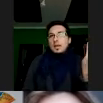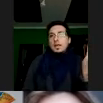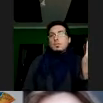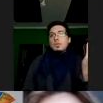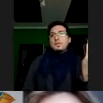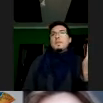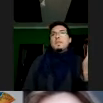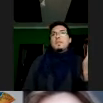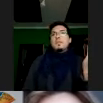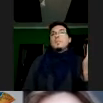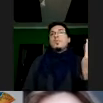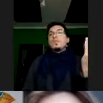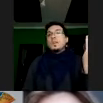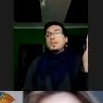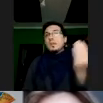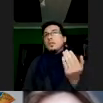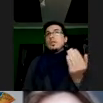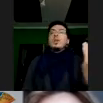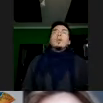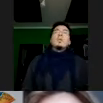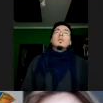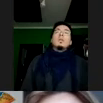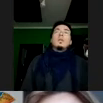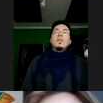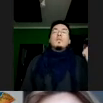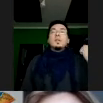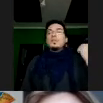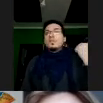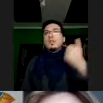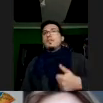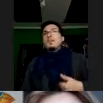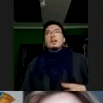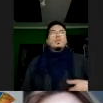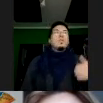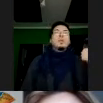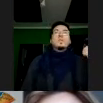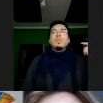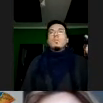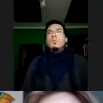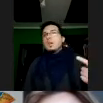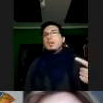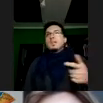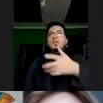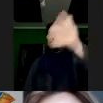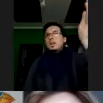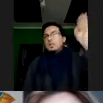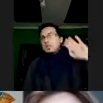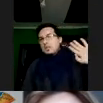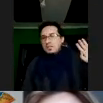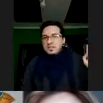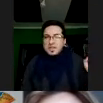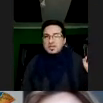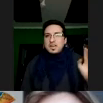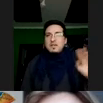esta manera, como aparece en pantalla. Podemos conocer el interior, la ubicación de los artefactos, la ubicación de los muebles, en este caso una casa